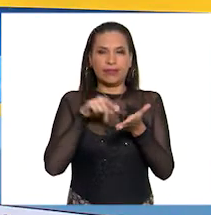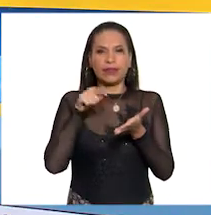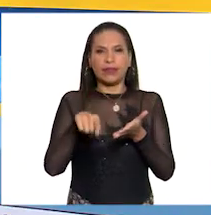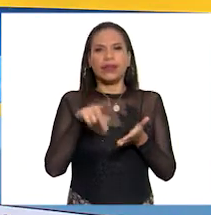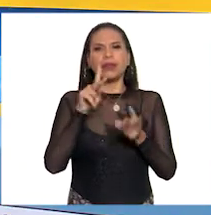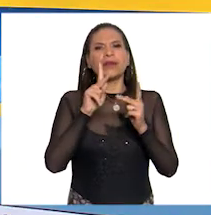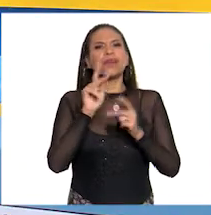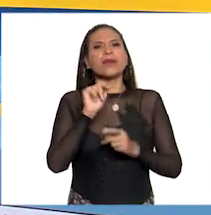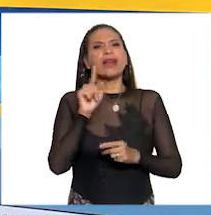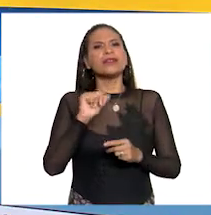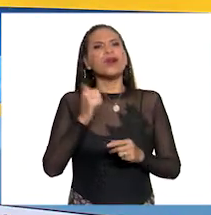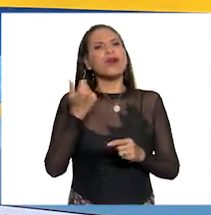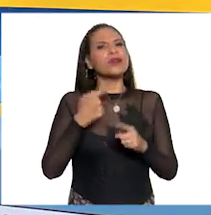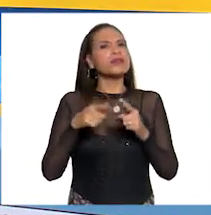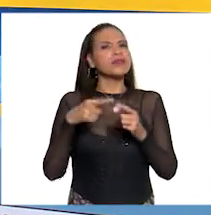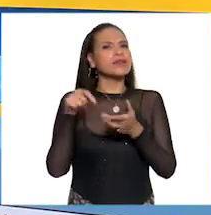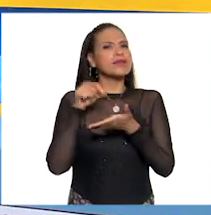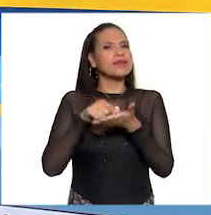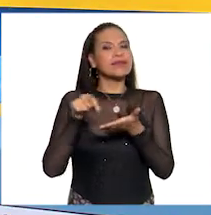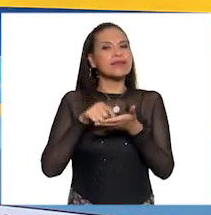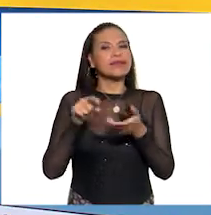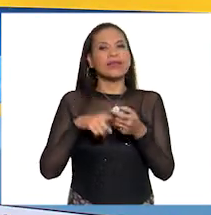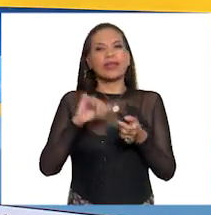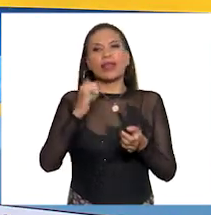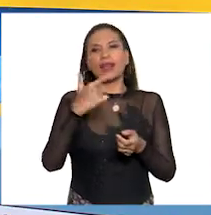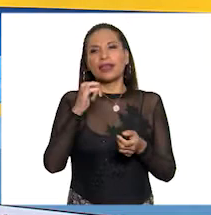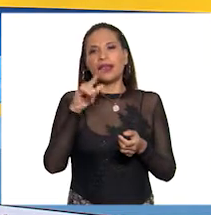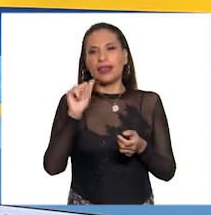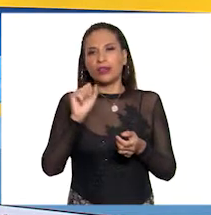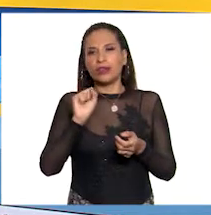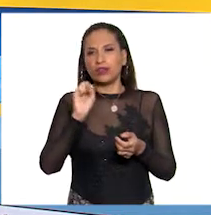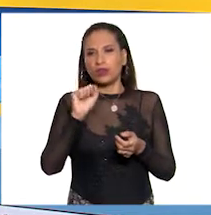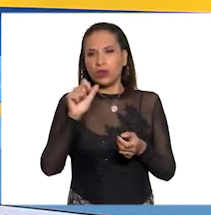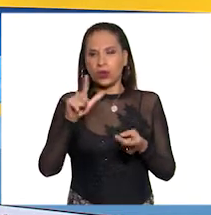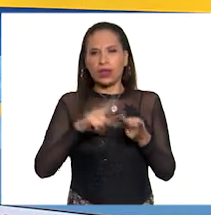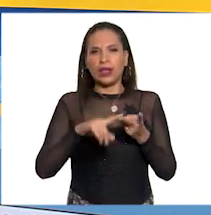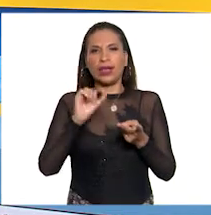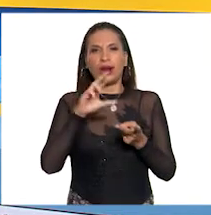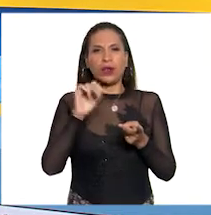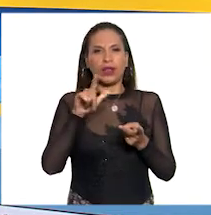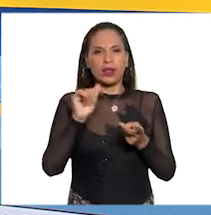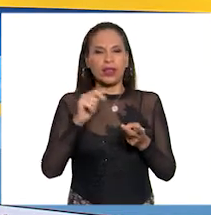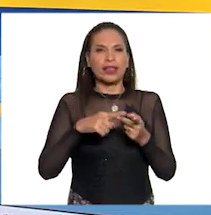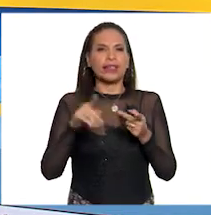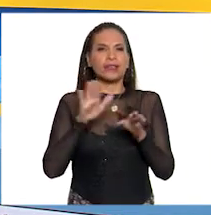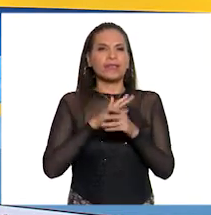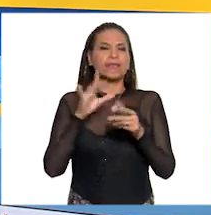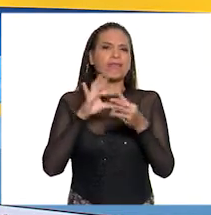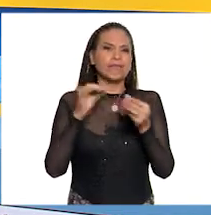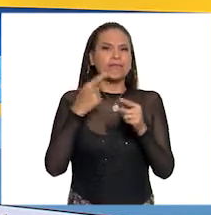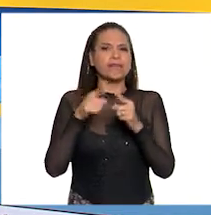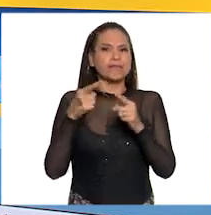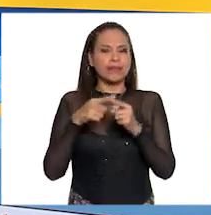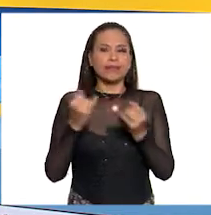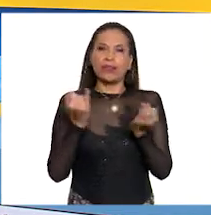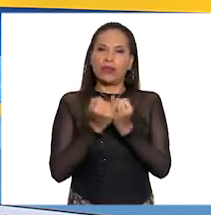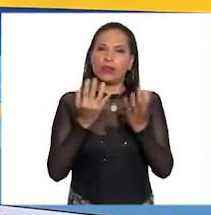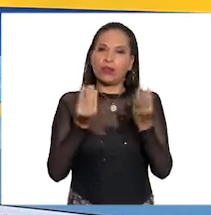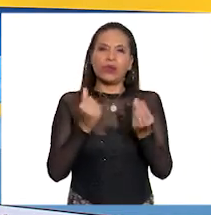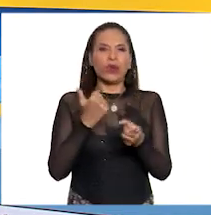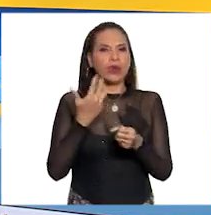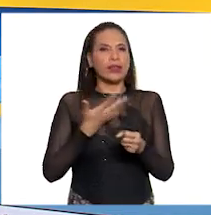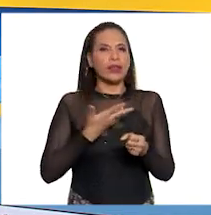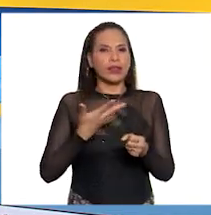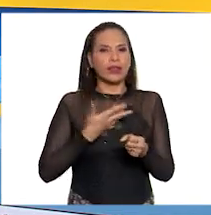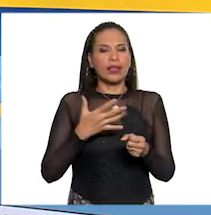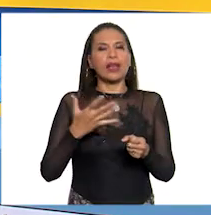Paz, existen otros grandes textos como Águila o Sol, El arco y la lira, Conjunciones y disyunciones y, bueno, muchos otros